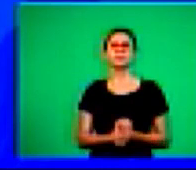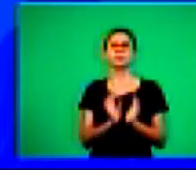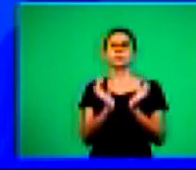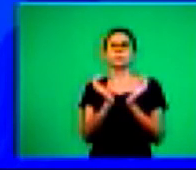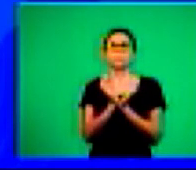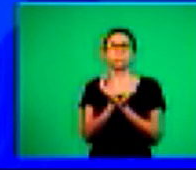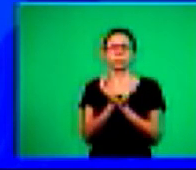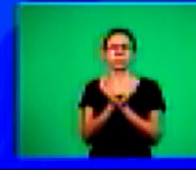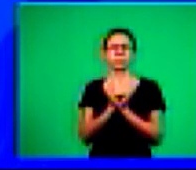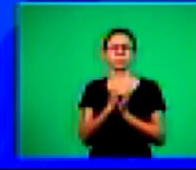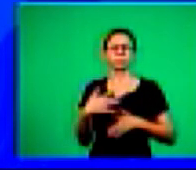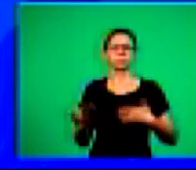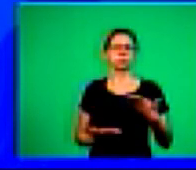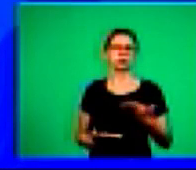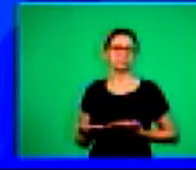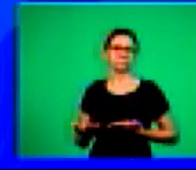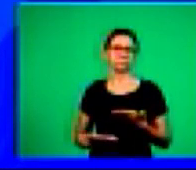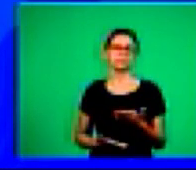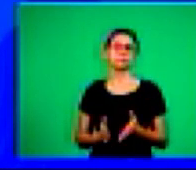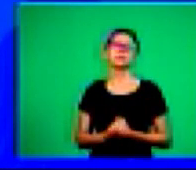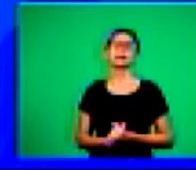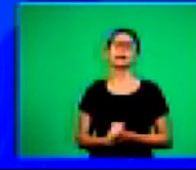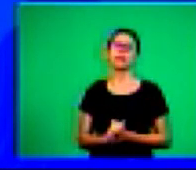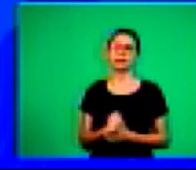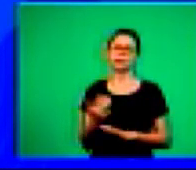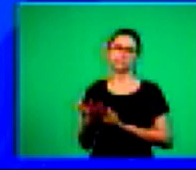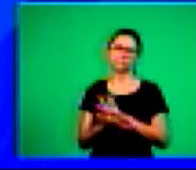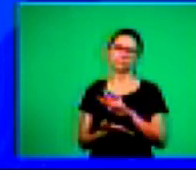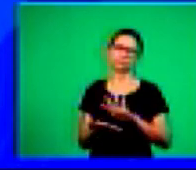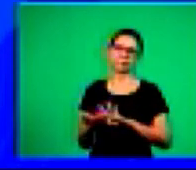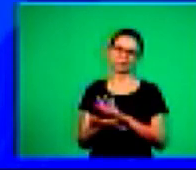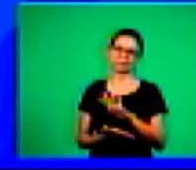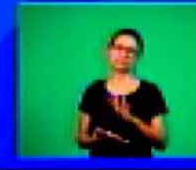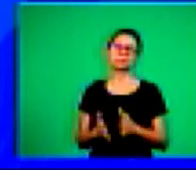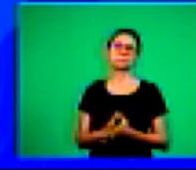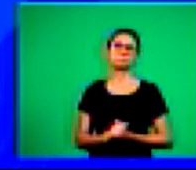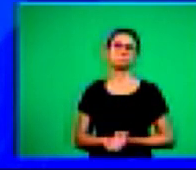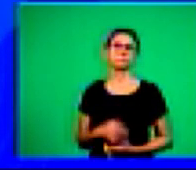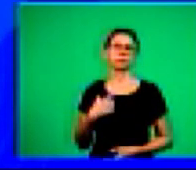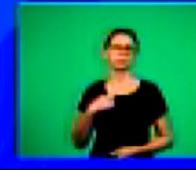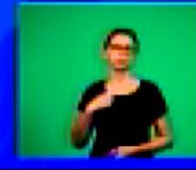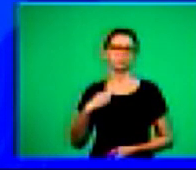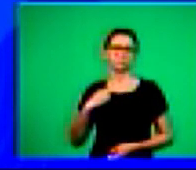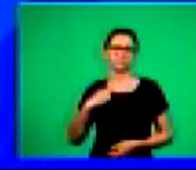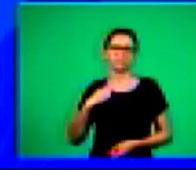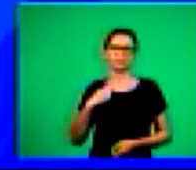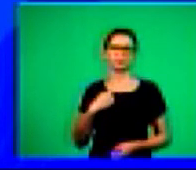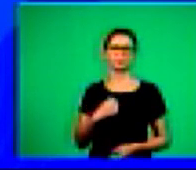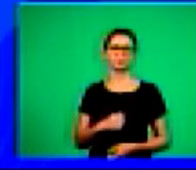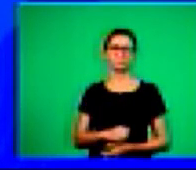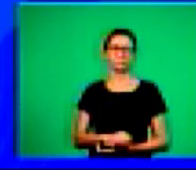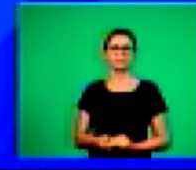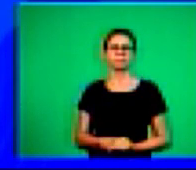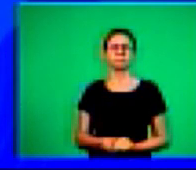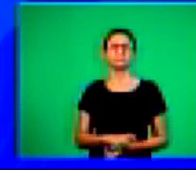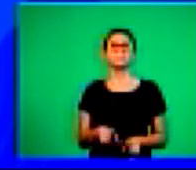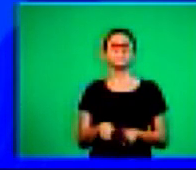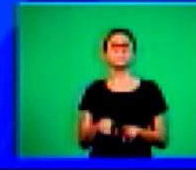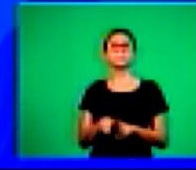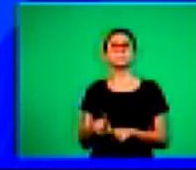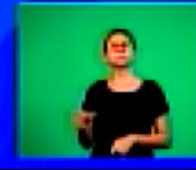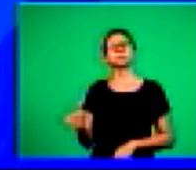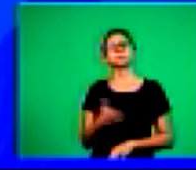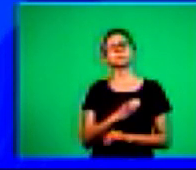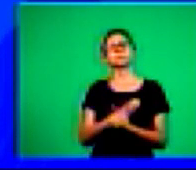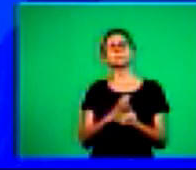para un grupo de hermanos que trabajan con lenguas de las señales brasileras otro evento que también se